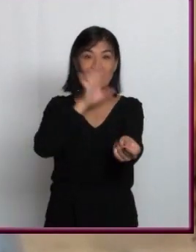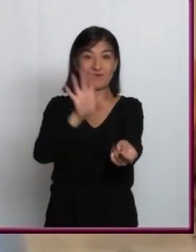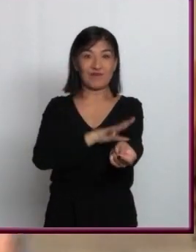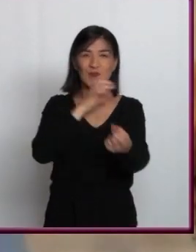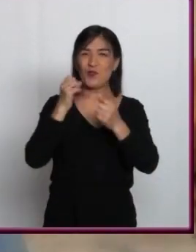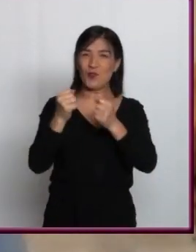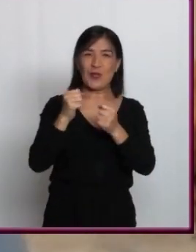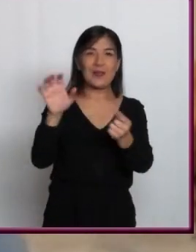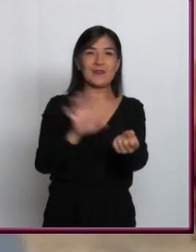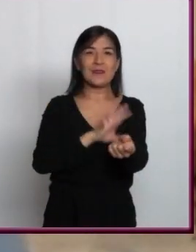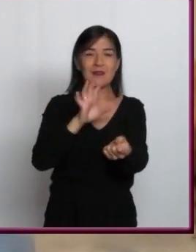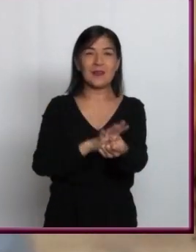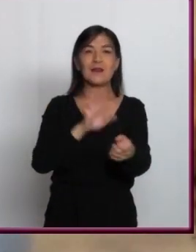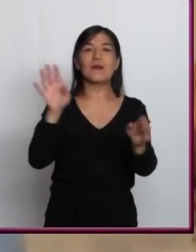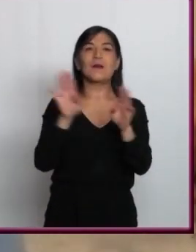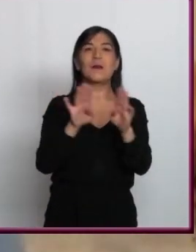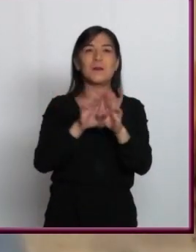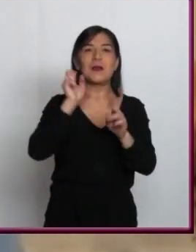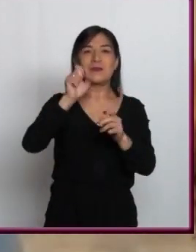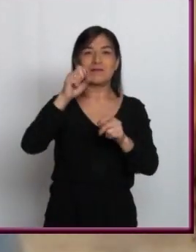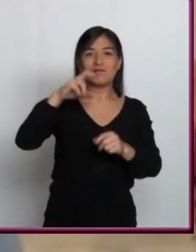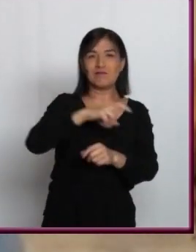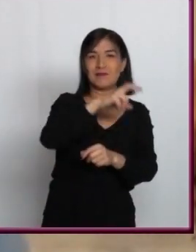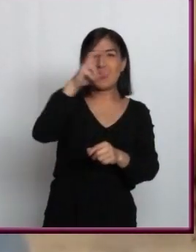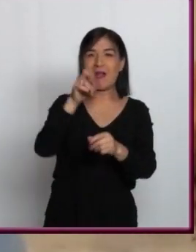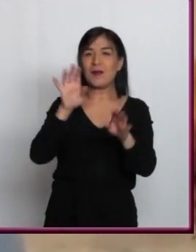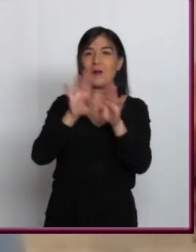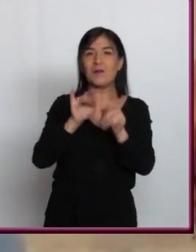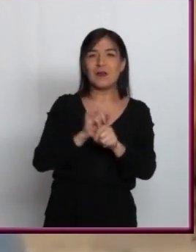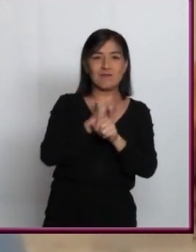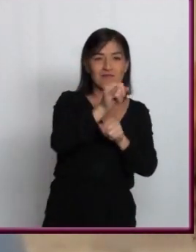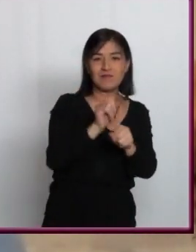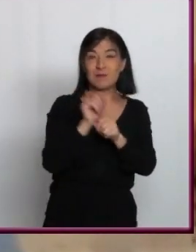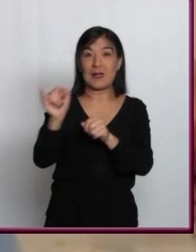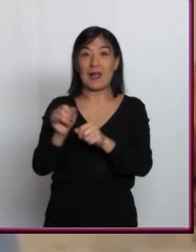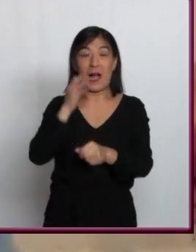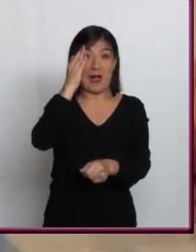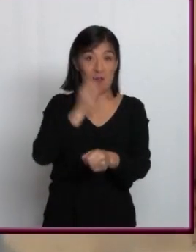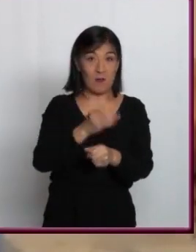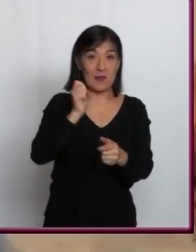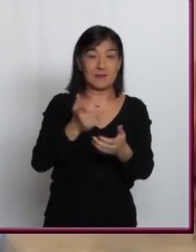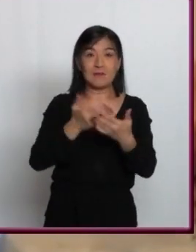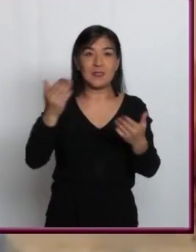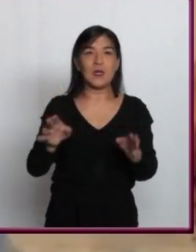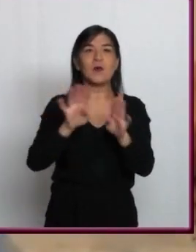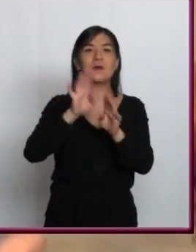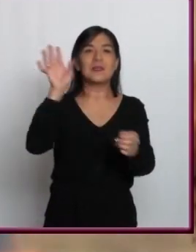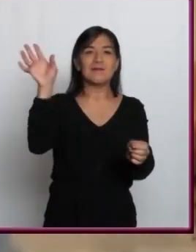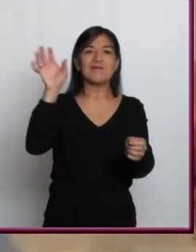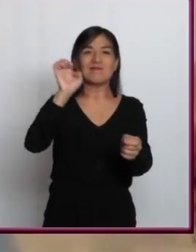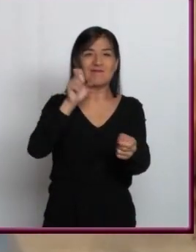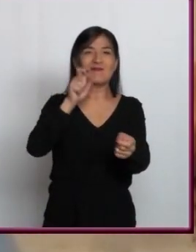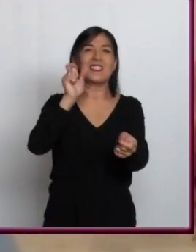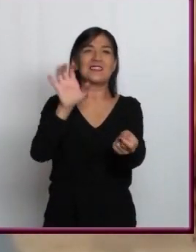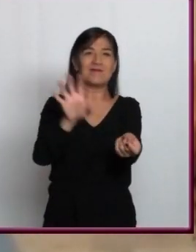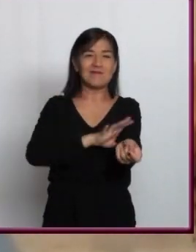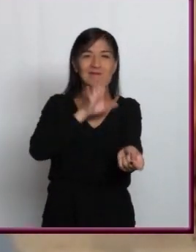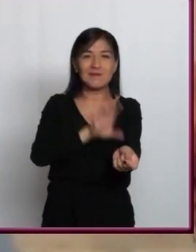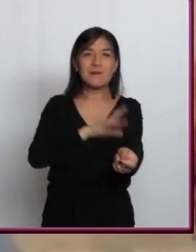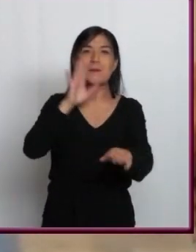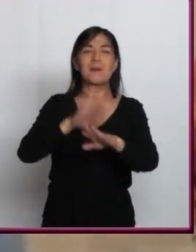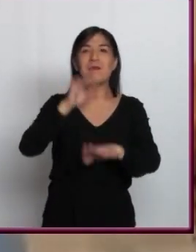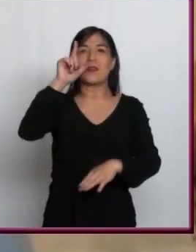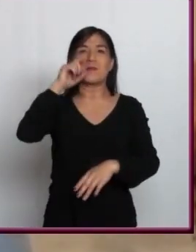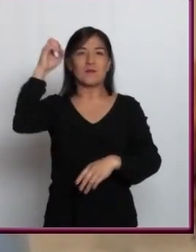que suceden típicamente en galaxias muy distantes. Hasta el momento, son los eventos electromagnéticos más luminosos